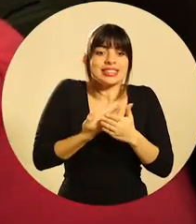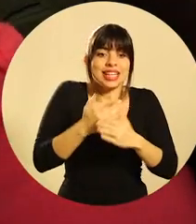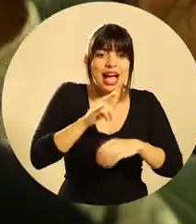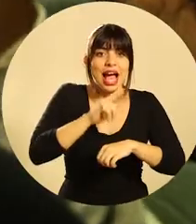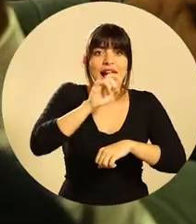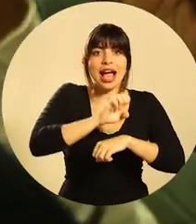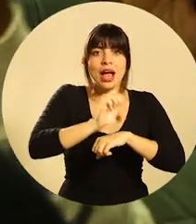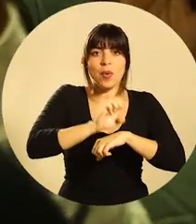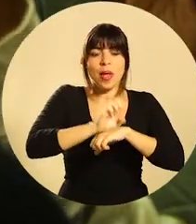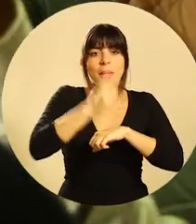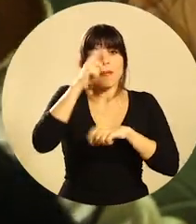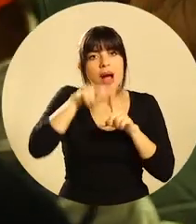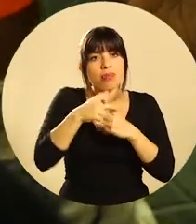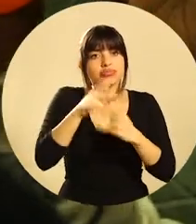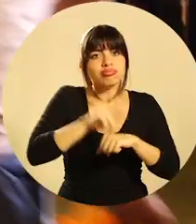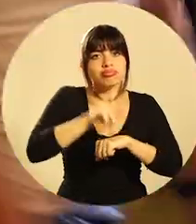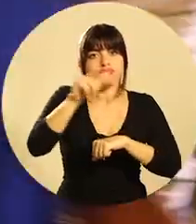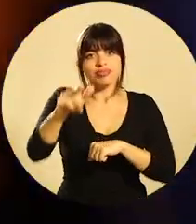Ecuador para empezar de nuevo el viaje.